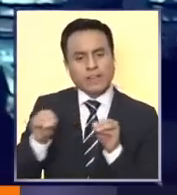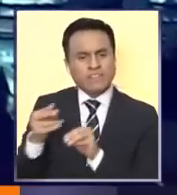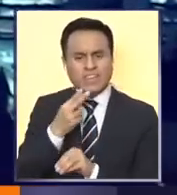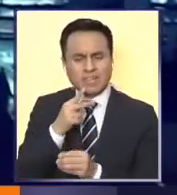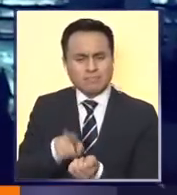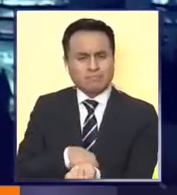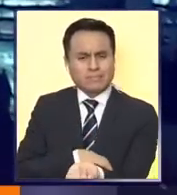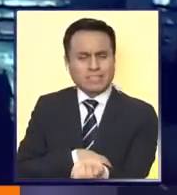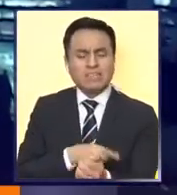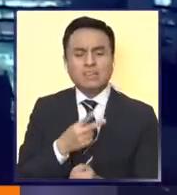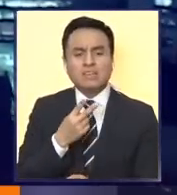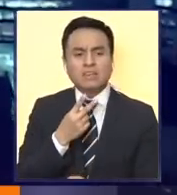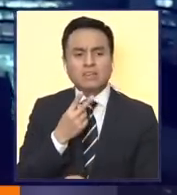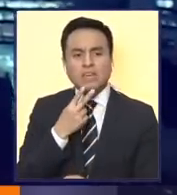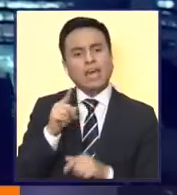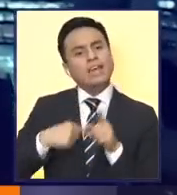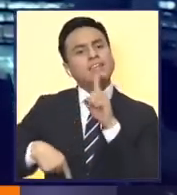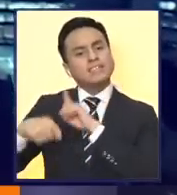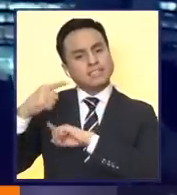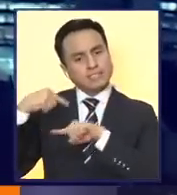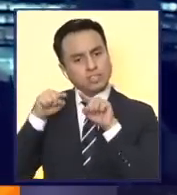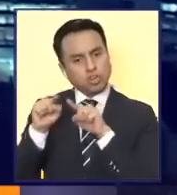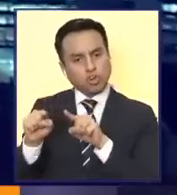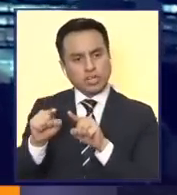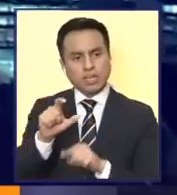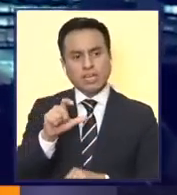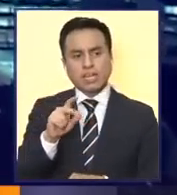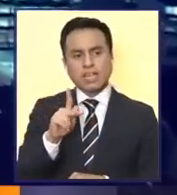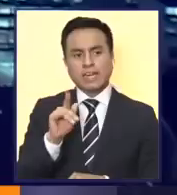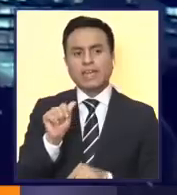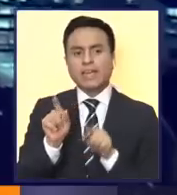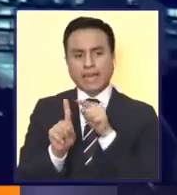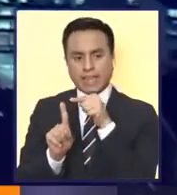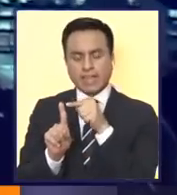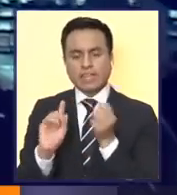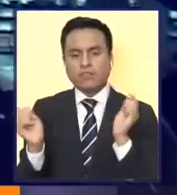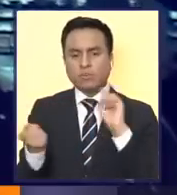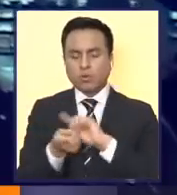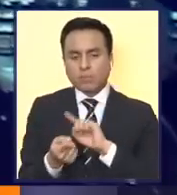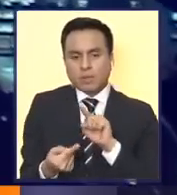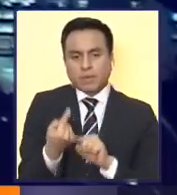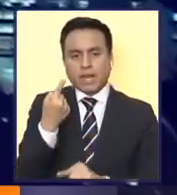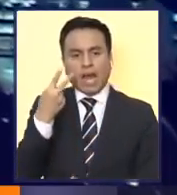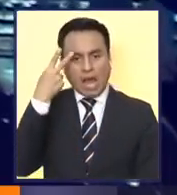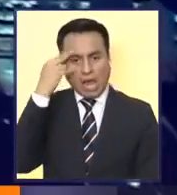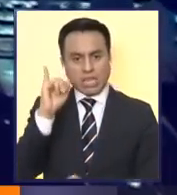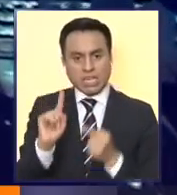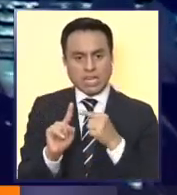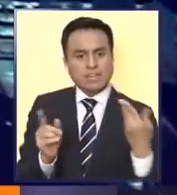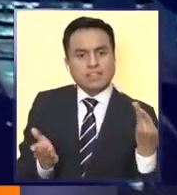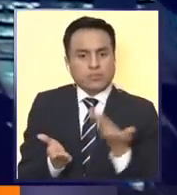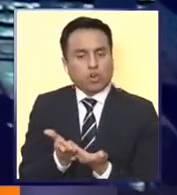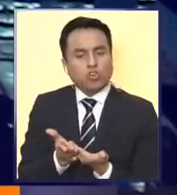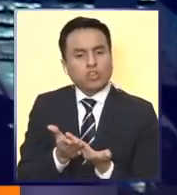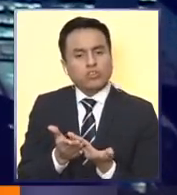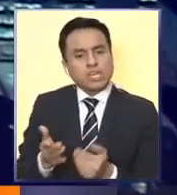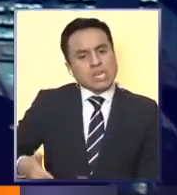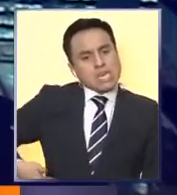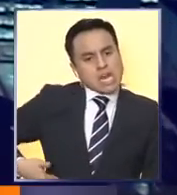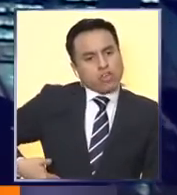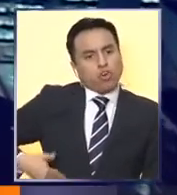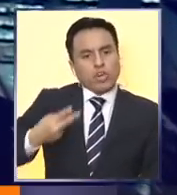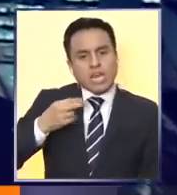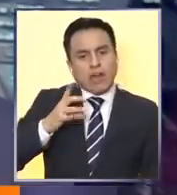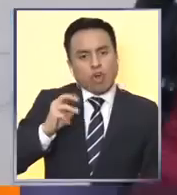esa es la vida esa es la historia de claire made que se transformó en la primera haitiana en recibir una donación de hígado en nuestro